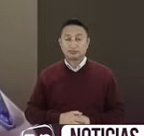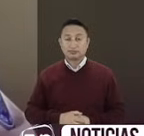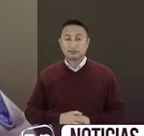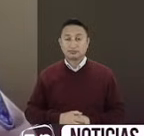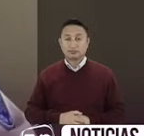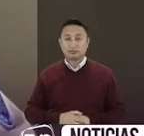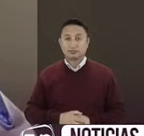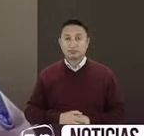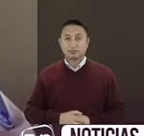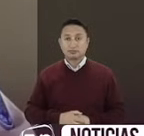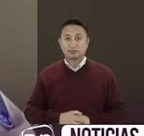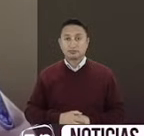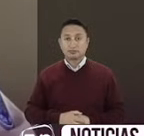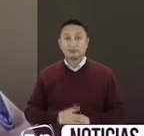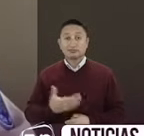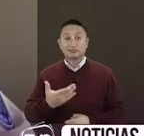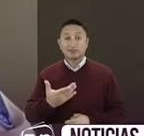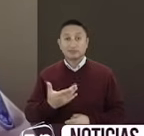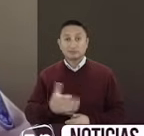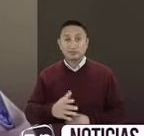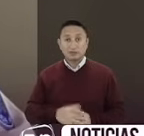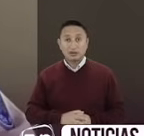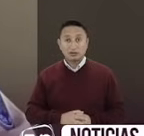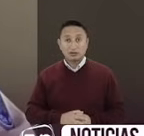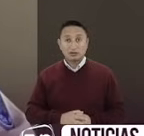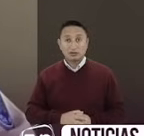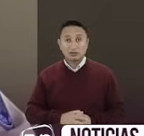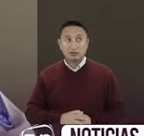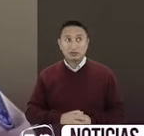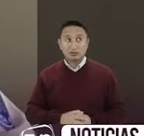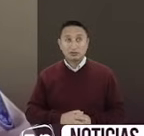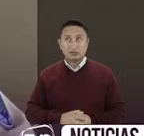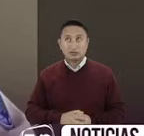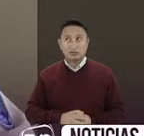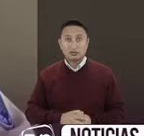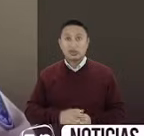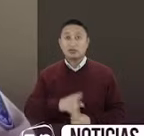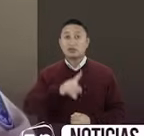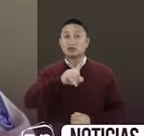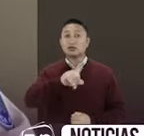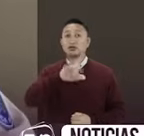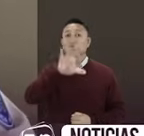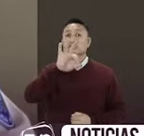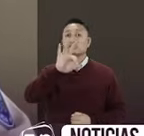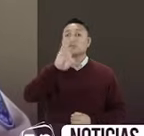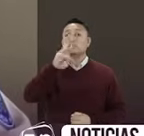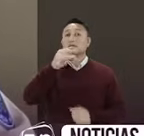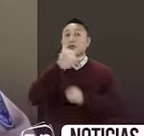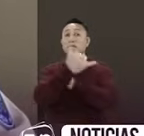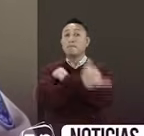dentro de los 196 países que nosotros tenemos